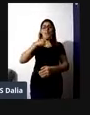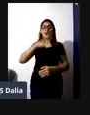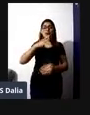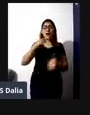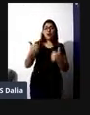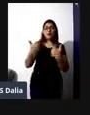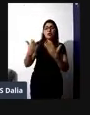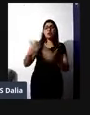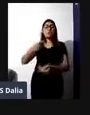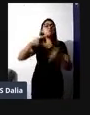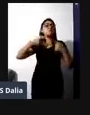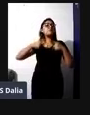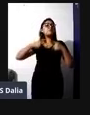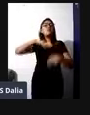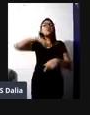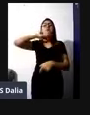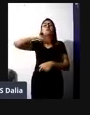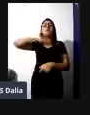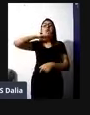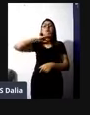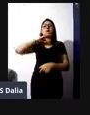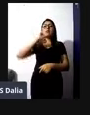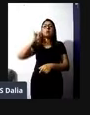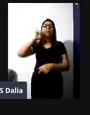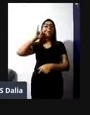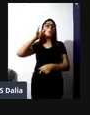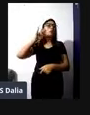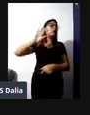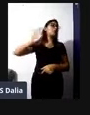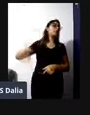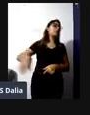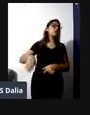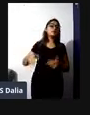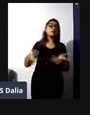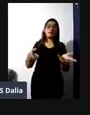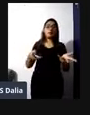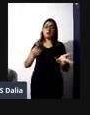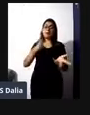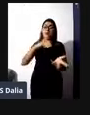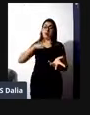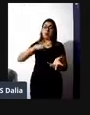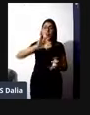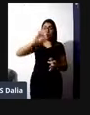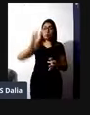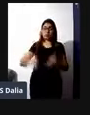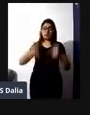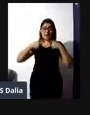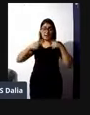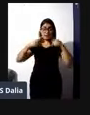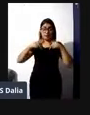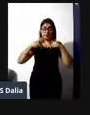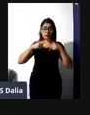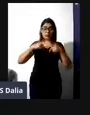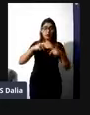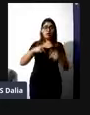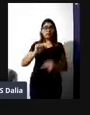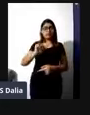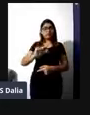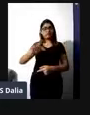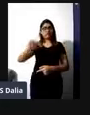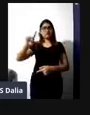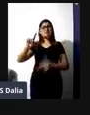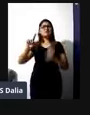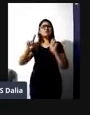ve y que además representa un alto porcentaje de la población, que son personas con